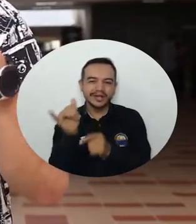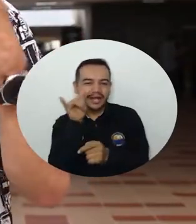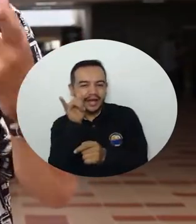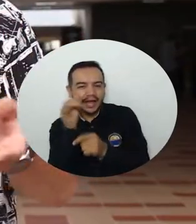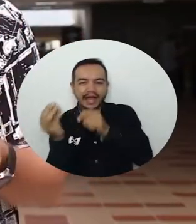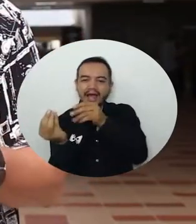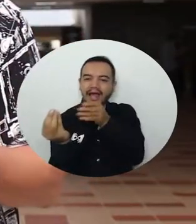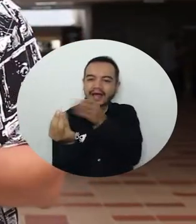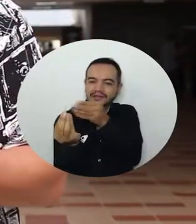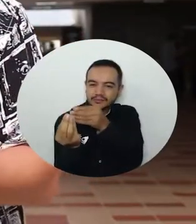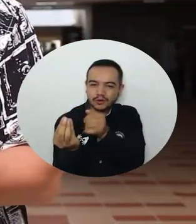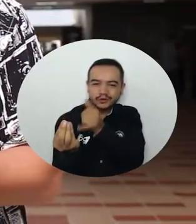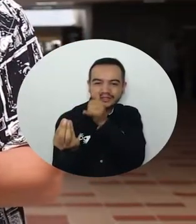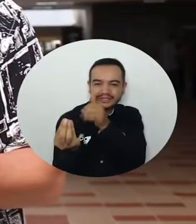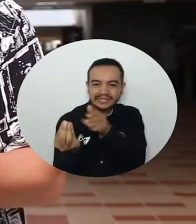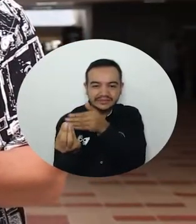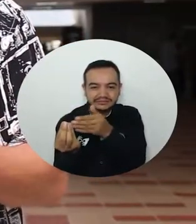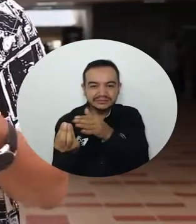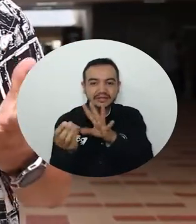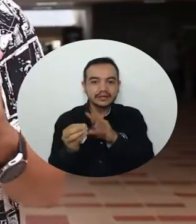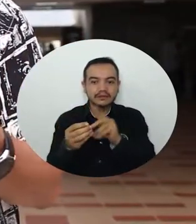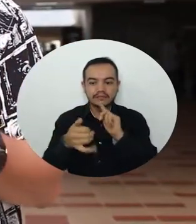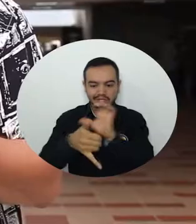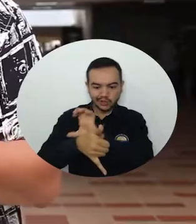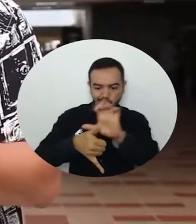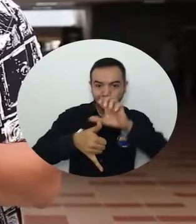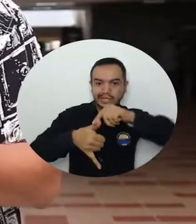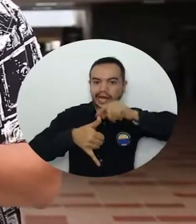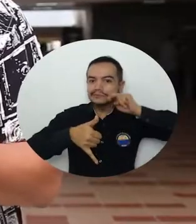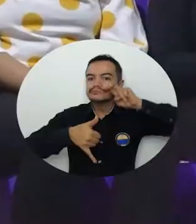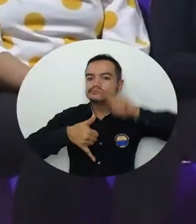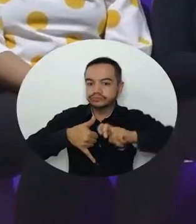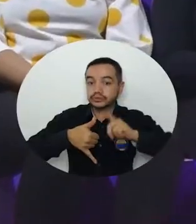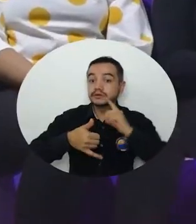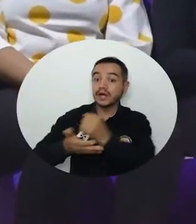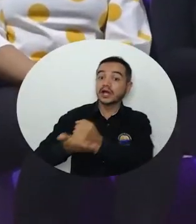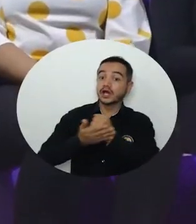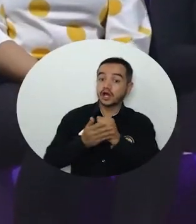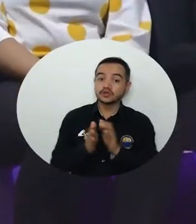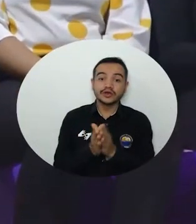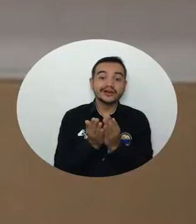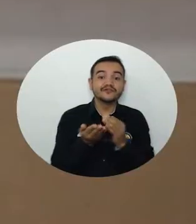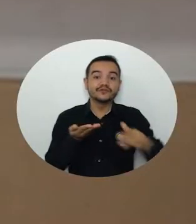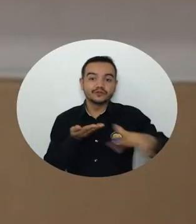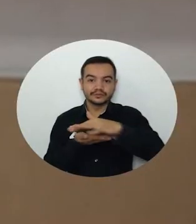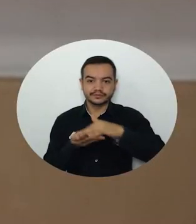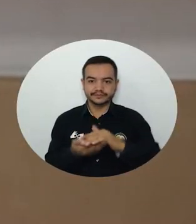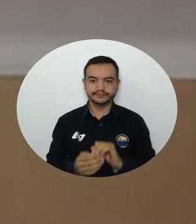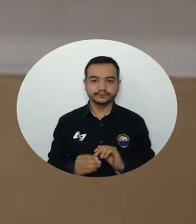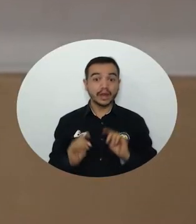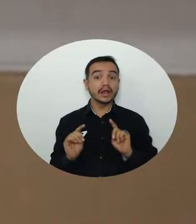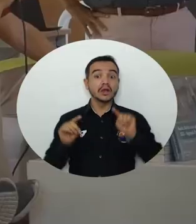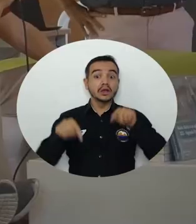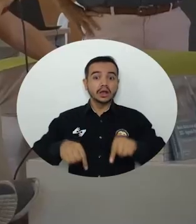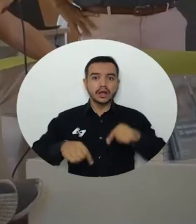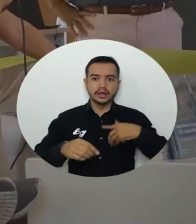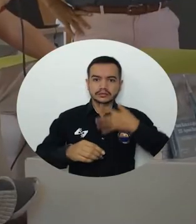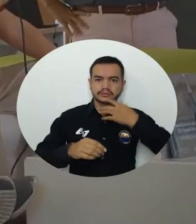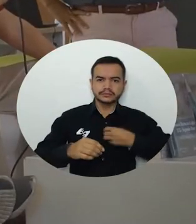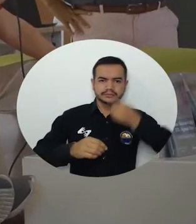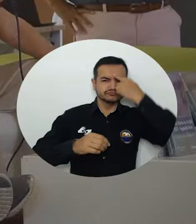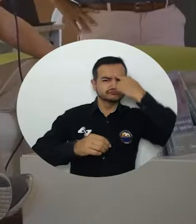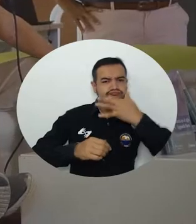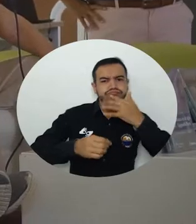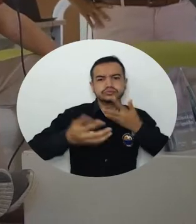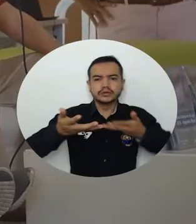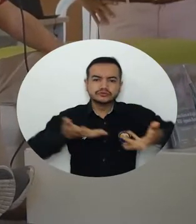desde el conocimiento del Caribe en general. Eso es lo que permite una feria. Tuvieron lugar en la agenda foros y conversatorios sobre la historia